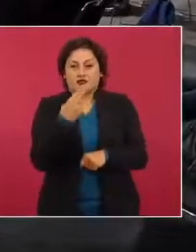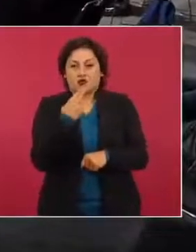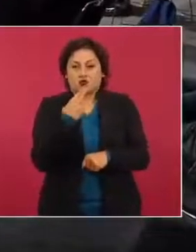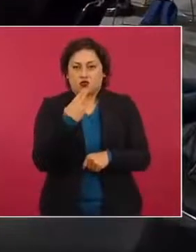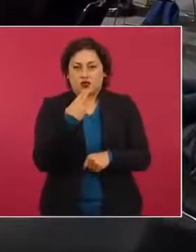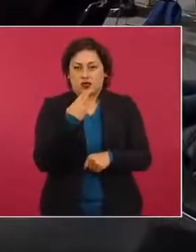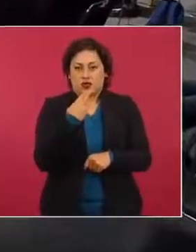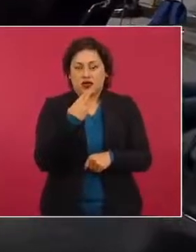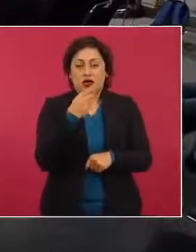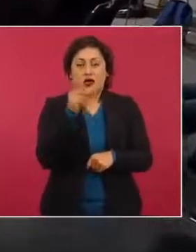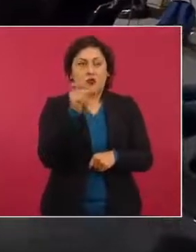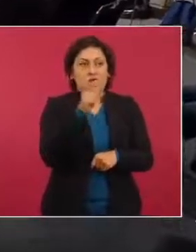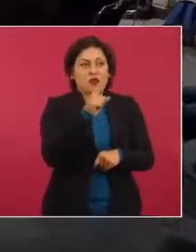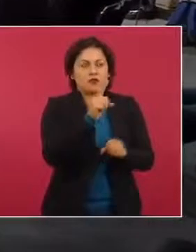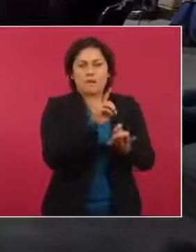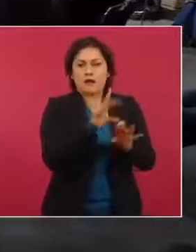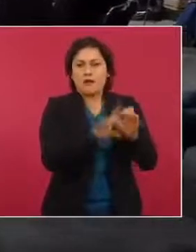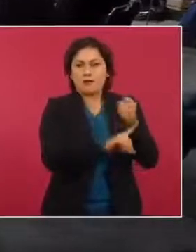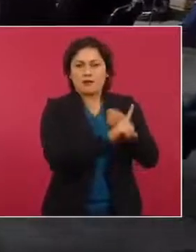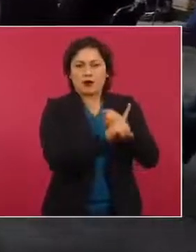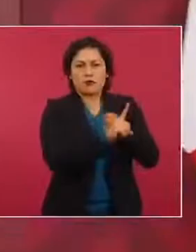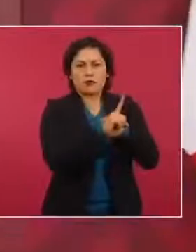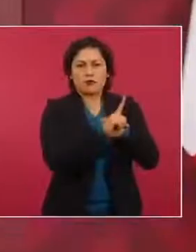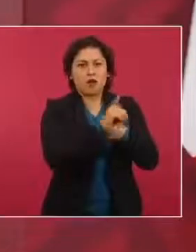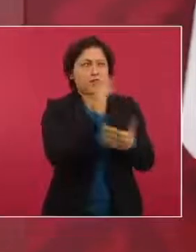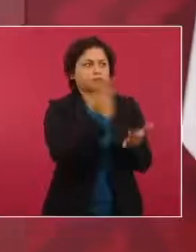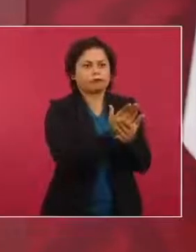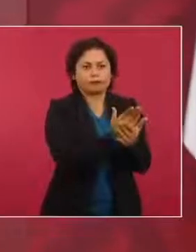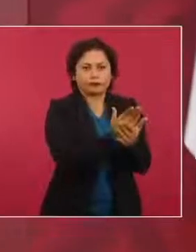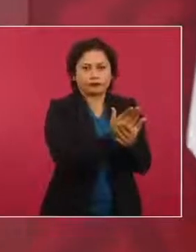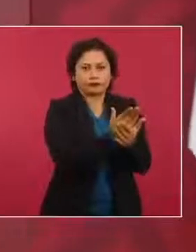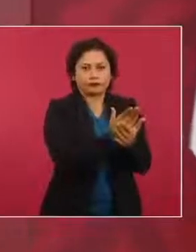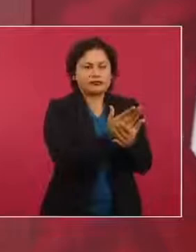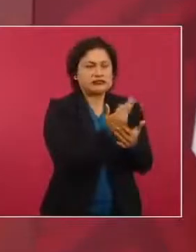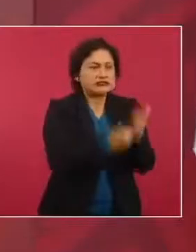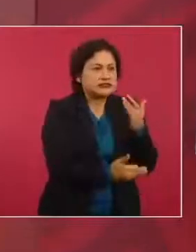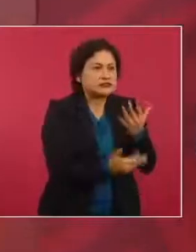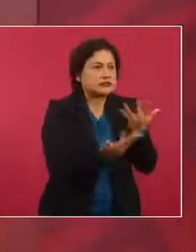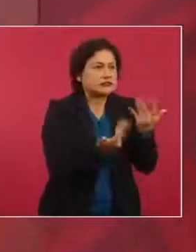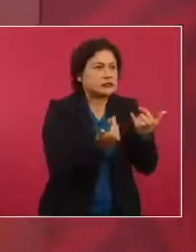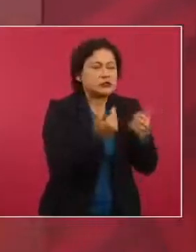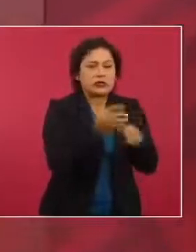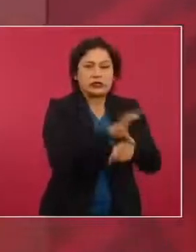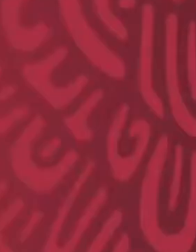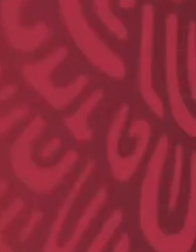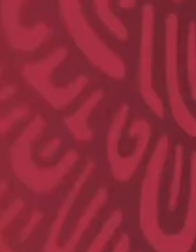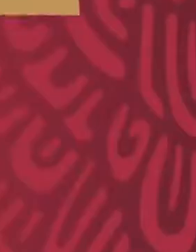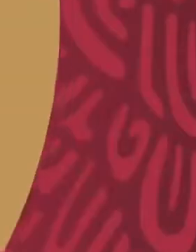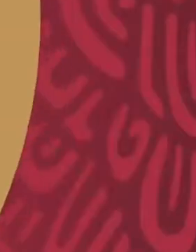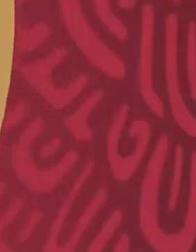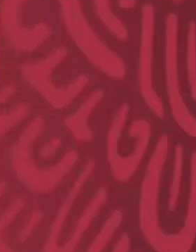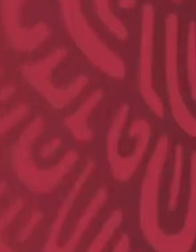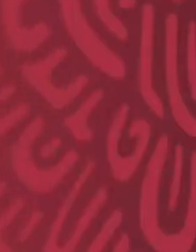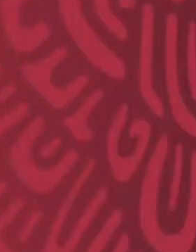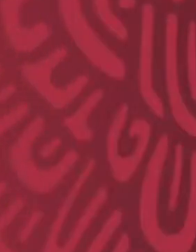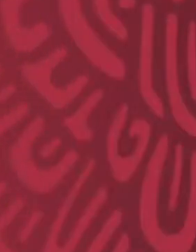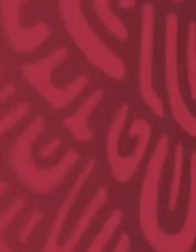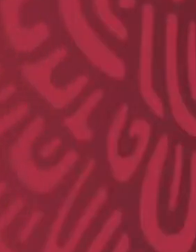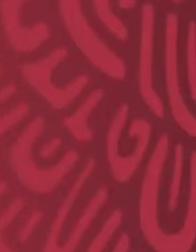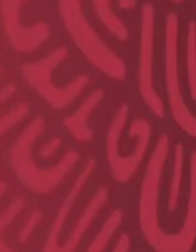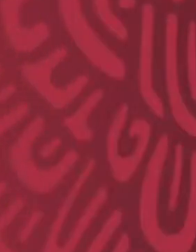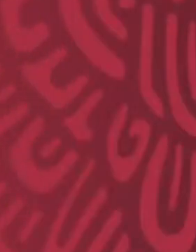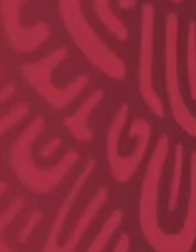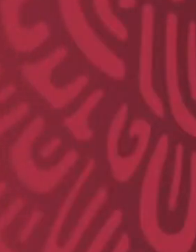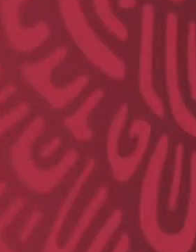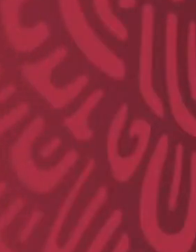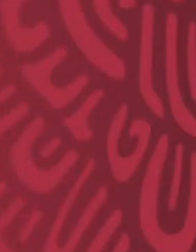Ucrania, el presidente López Obrador declaró que México es partícipe de la no intervención y autodeterminación de los